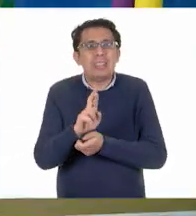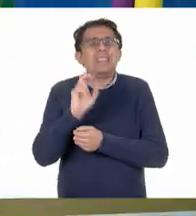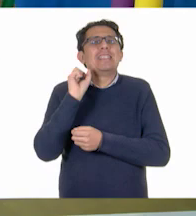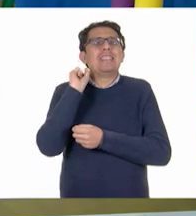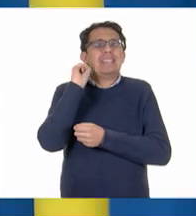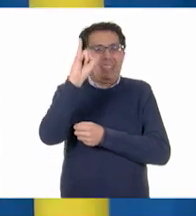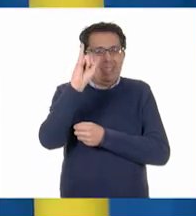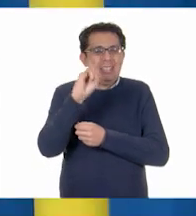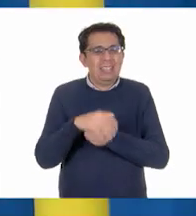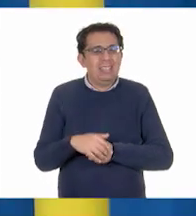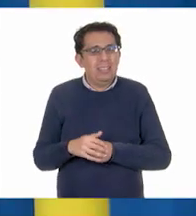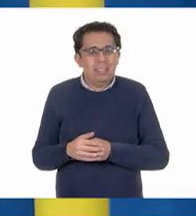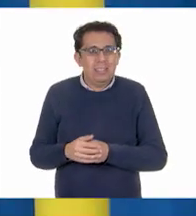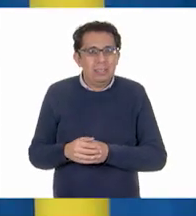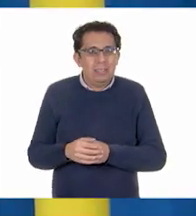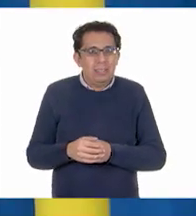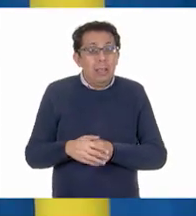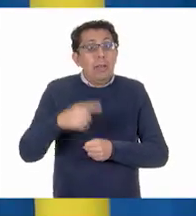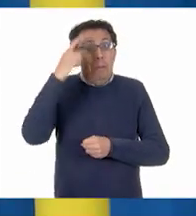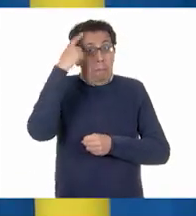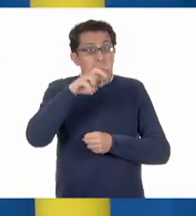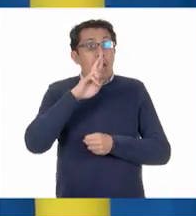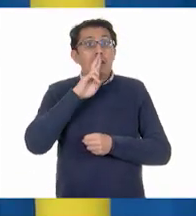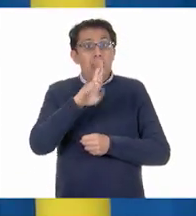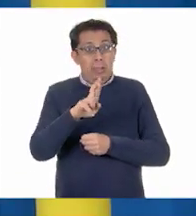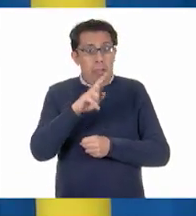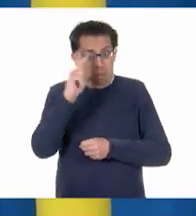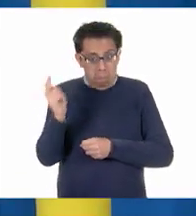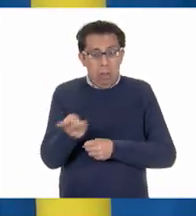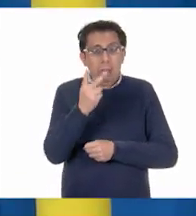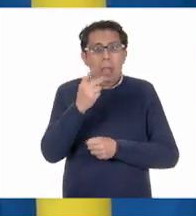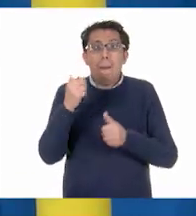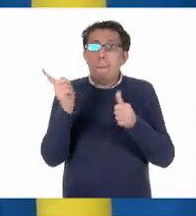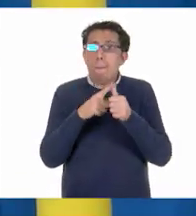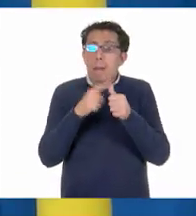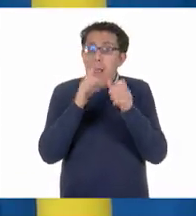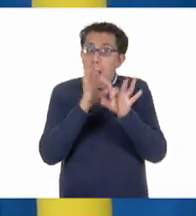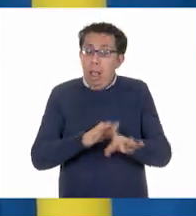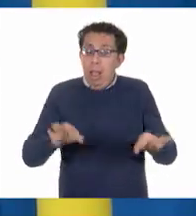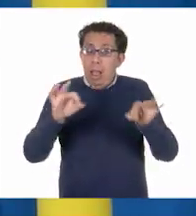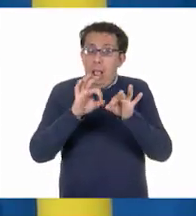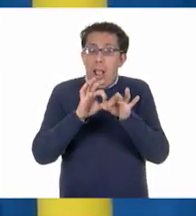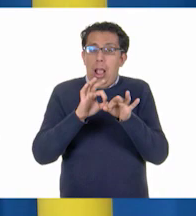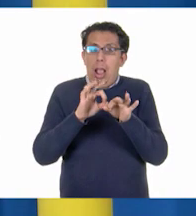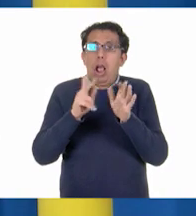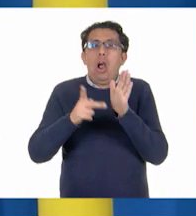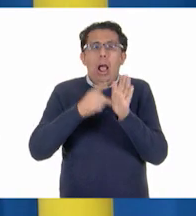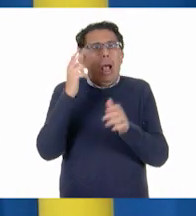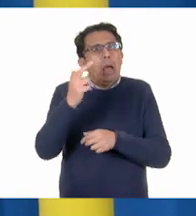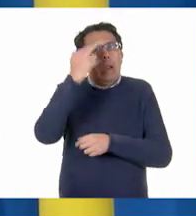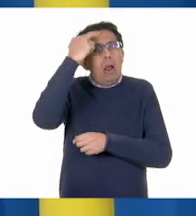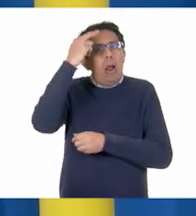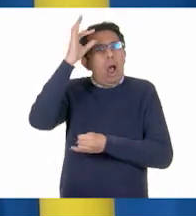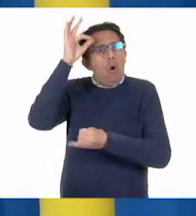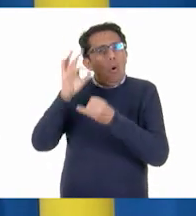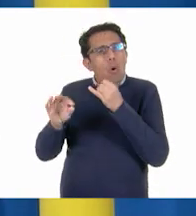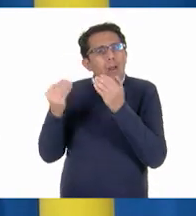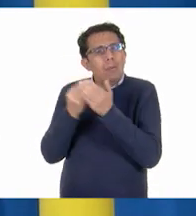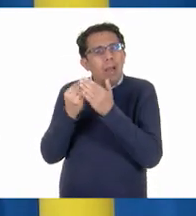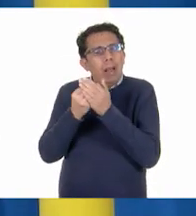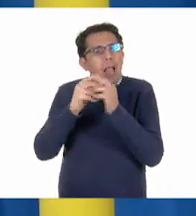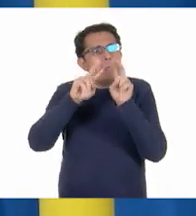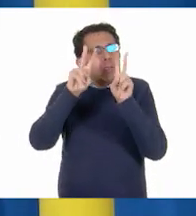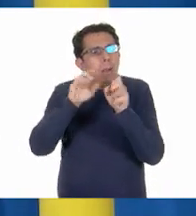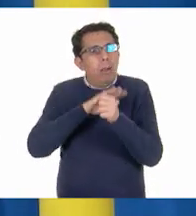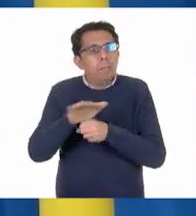¡Sí! Pues bien, para resolver este enigma, primero vamos a repasar rápidamente qué vimos la última vez. ¿Podrían decirnos